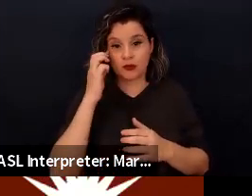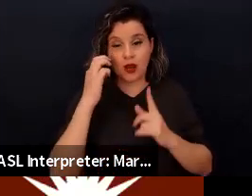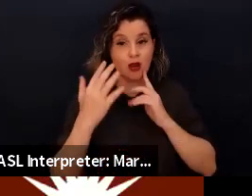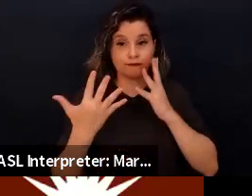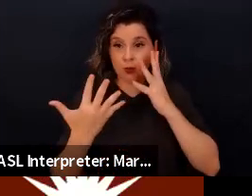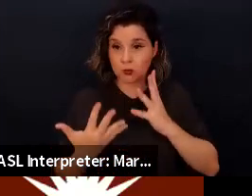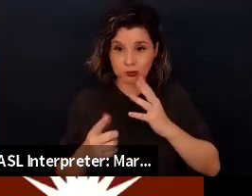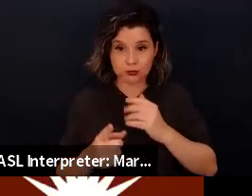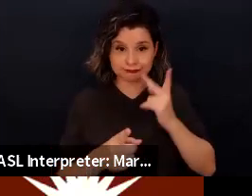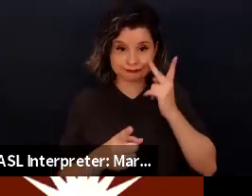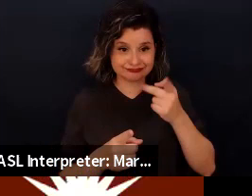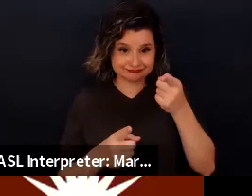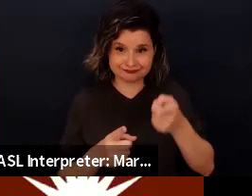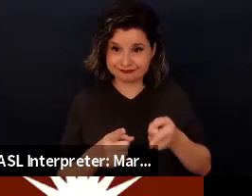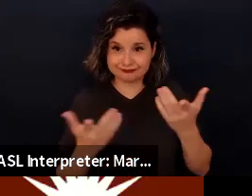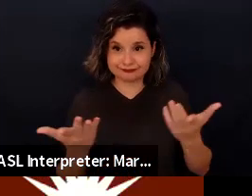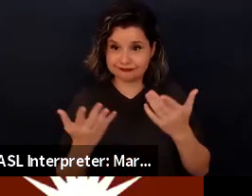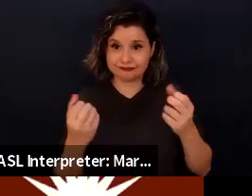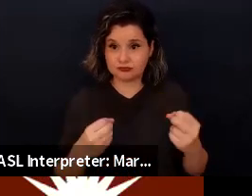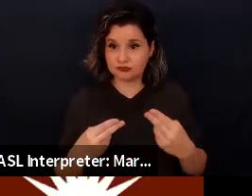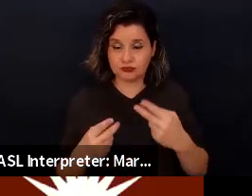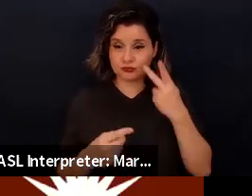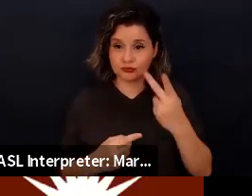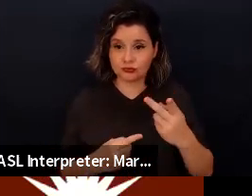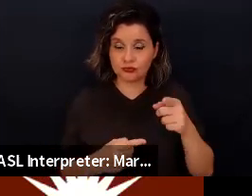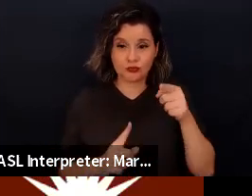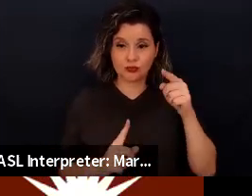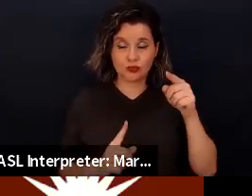Desafortunadamente, pues podemos ver aquí que